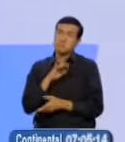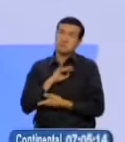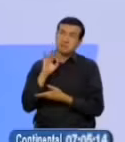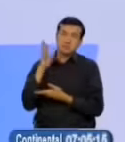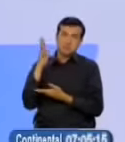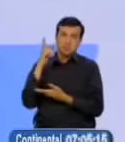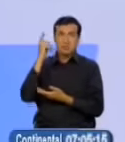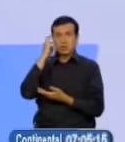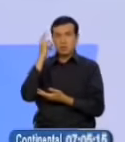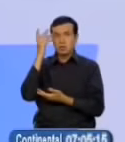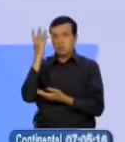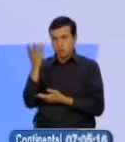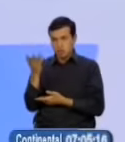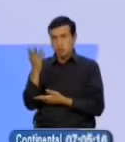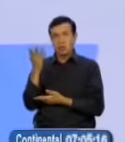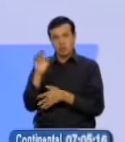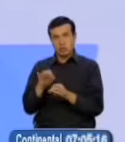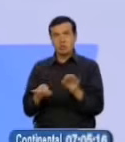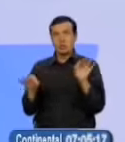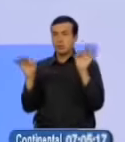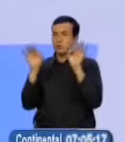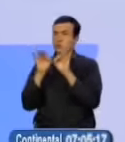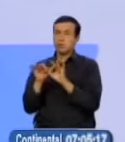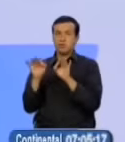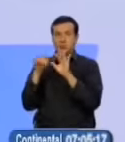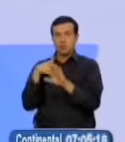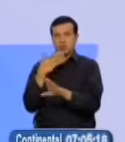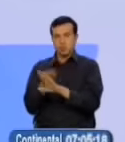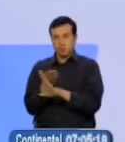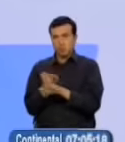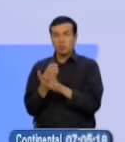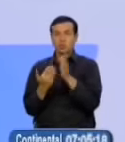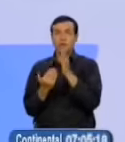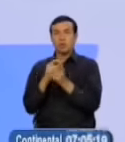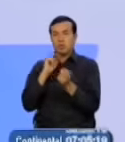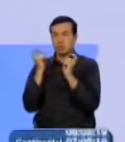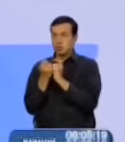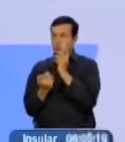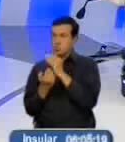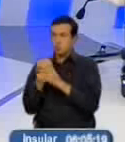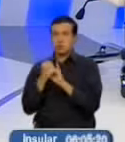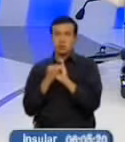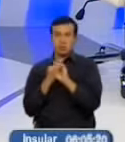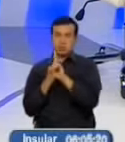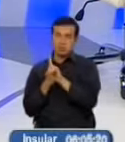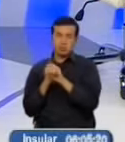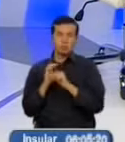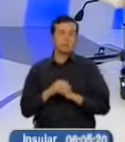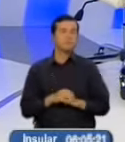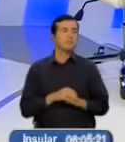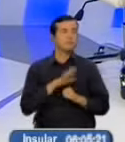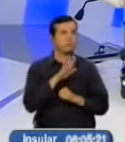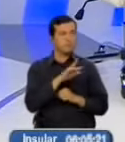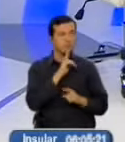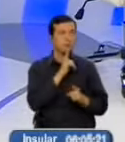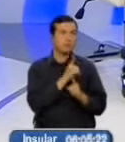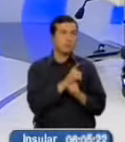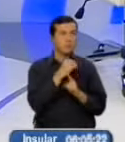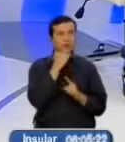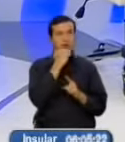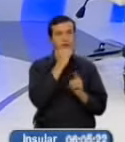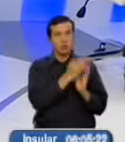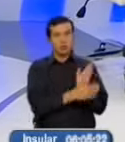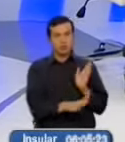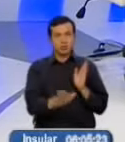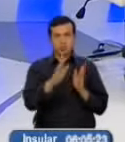representados. Me parece que ahí está una buena parte de lo que hoy es esta renovada Izquierda Democrática. Si quiere rescatar, o dentro de